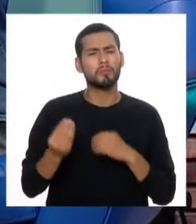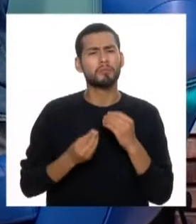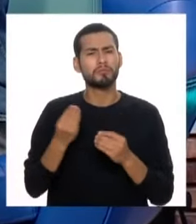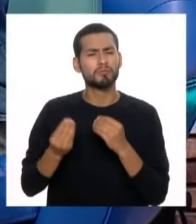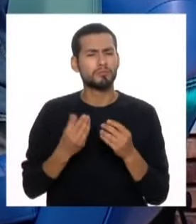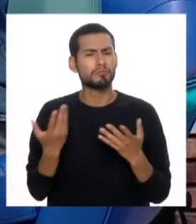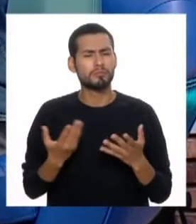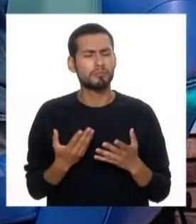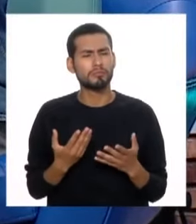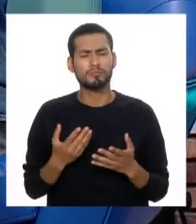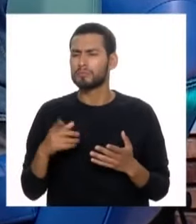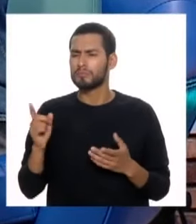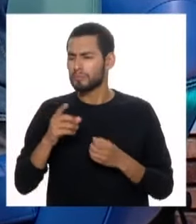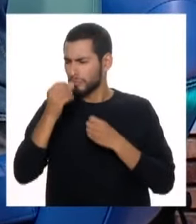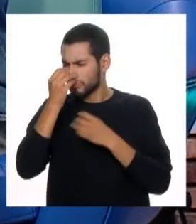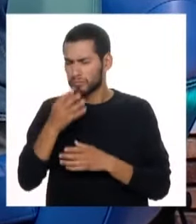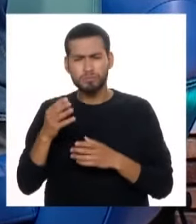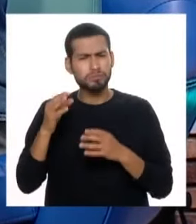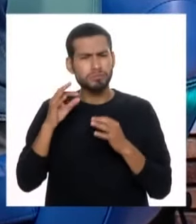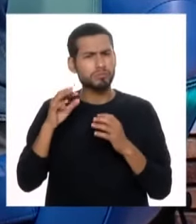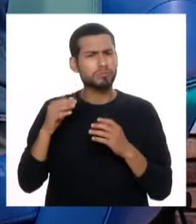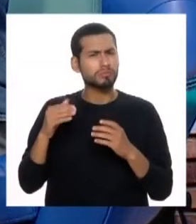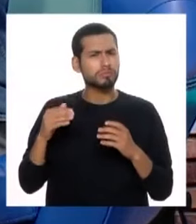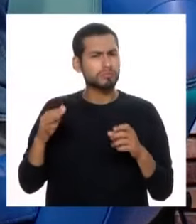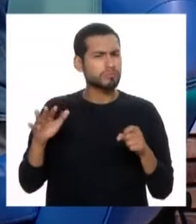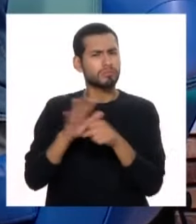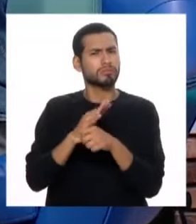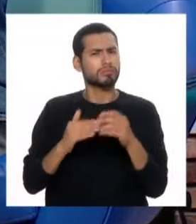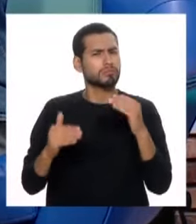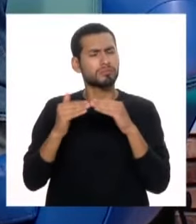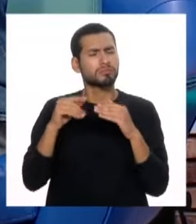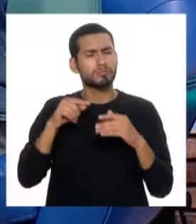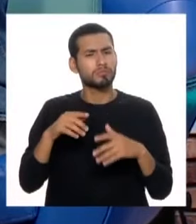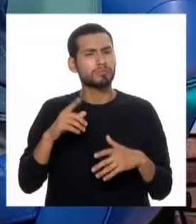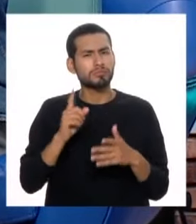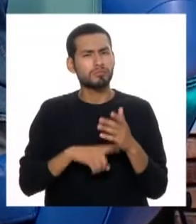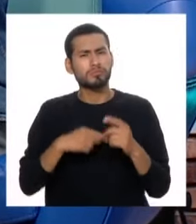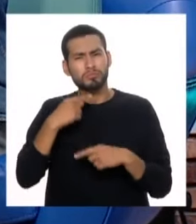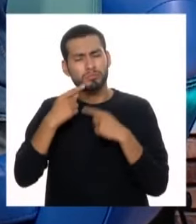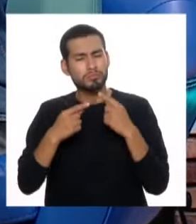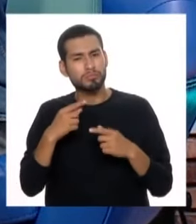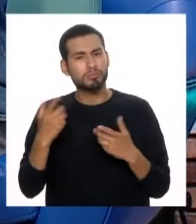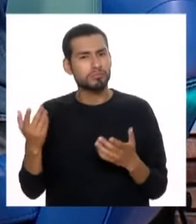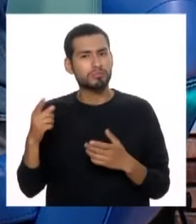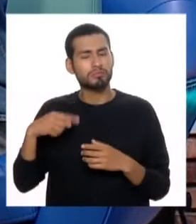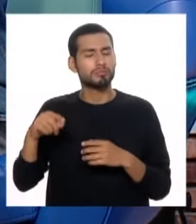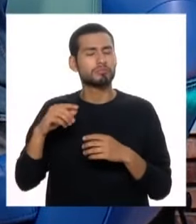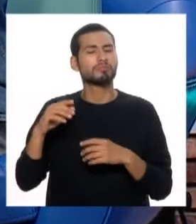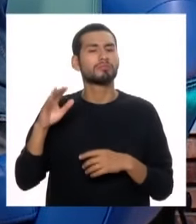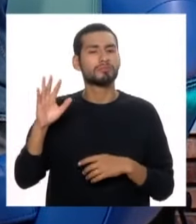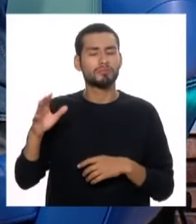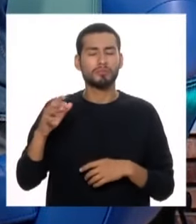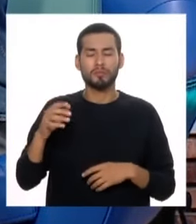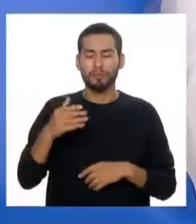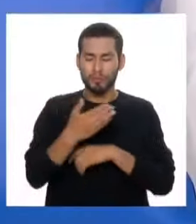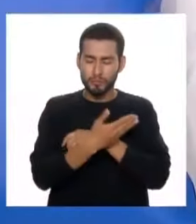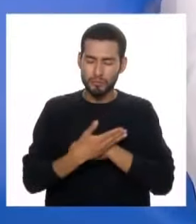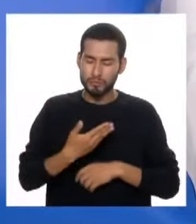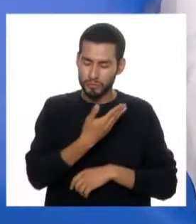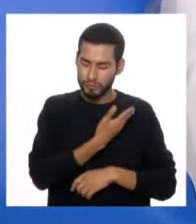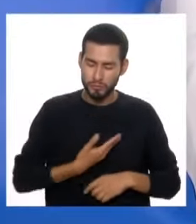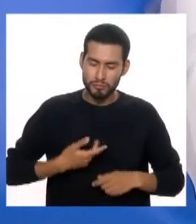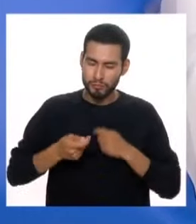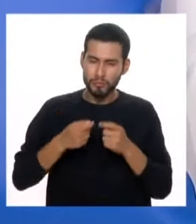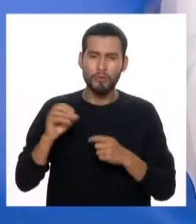no cumplimos las cuotas? ¿Cuáles son esas primeras respuestas que nos dan tanto el sector público como el sector privado? Bueno, ahí